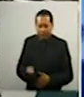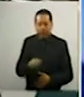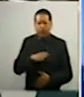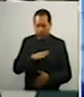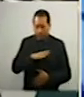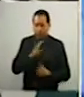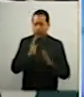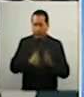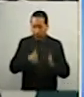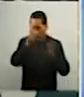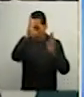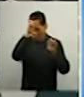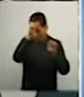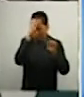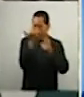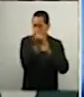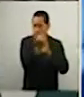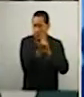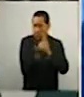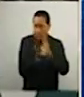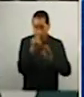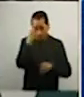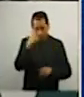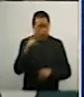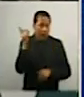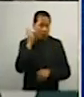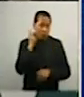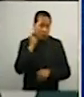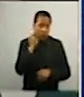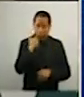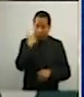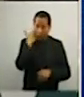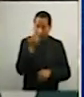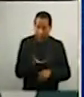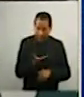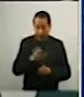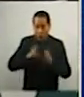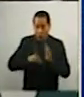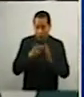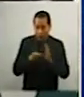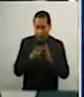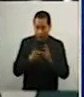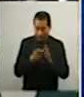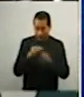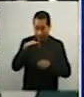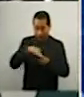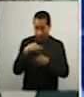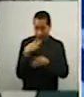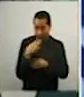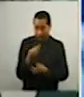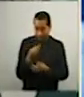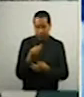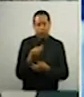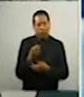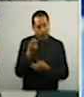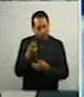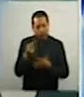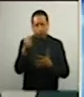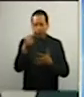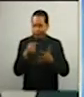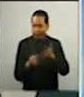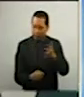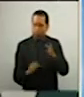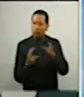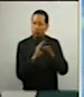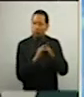Entra esta nueva legislatura. Si recordamos, hace un par de meses, esta se discutió una ley secundaria en torno